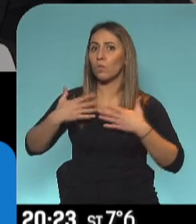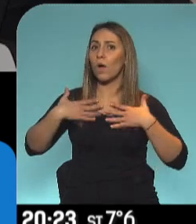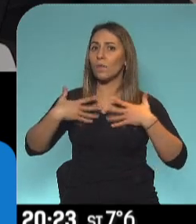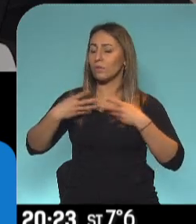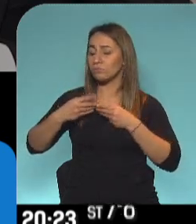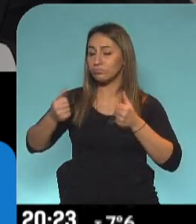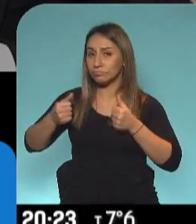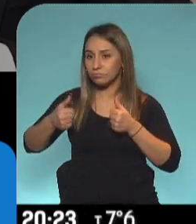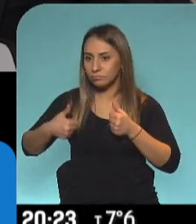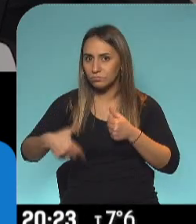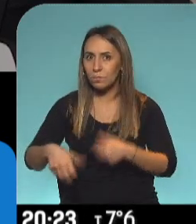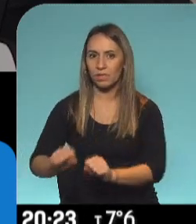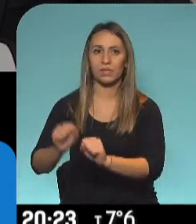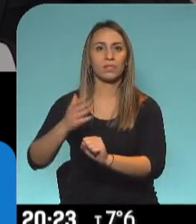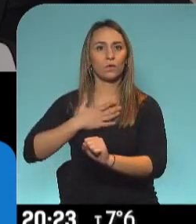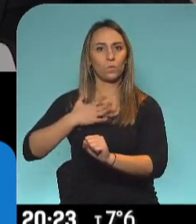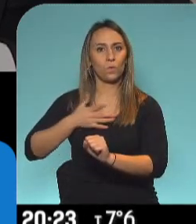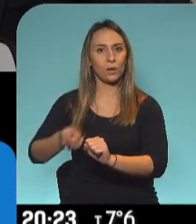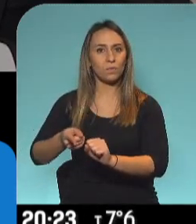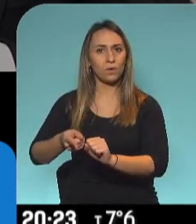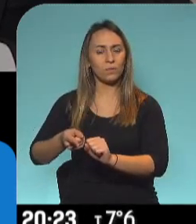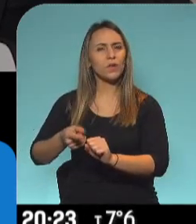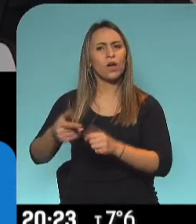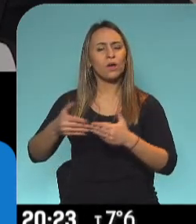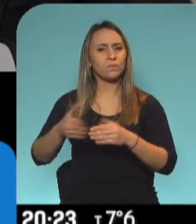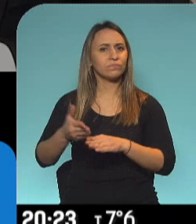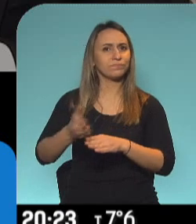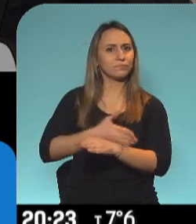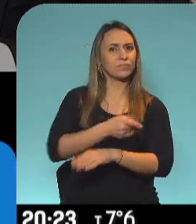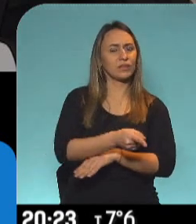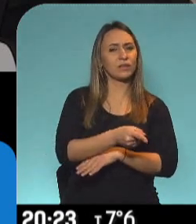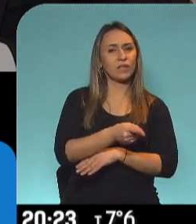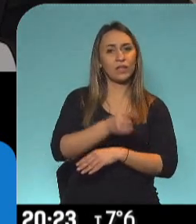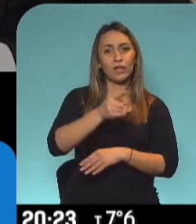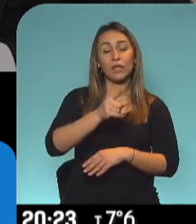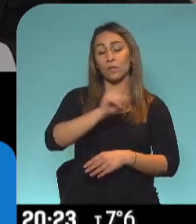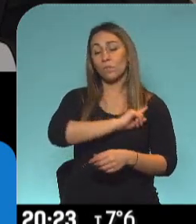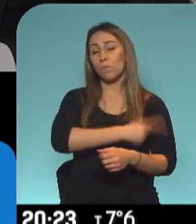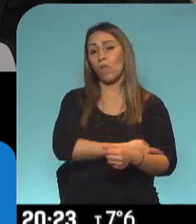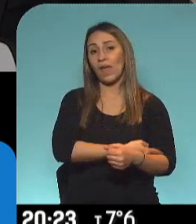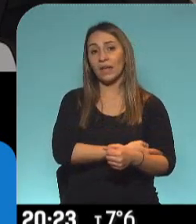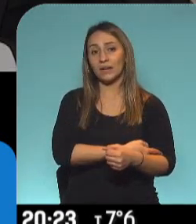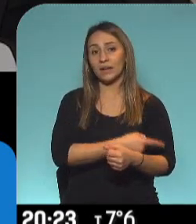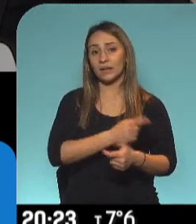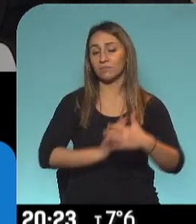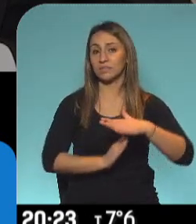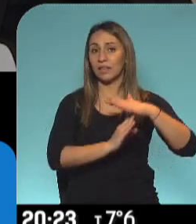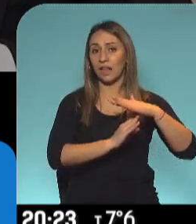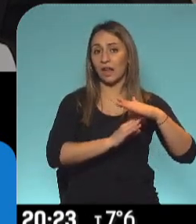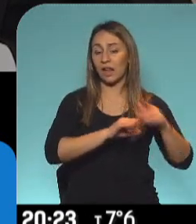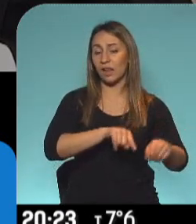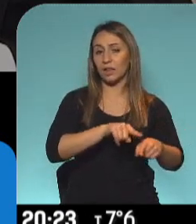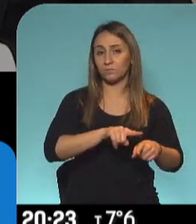cuerpo luego de una intervención del poder central, de